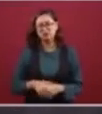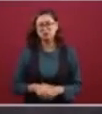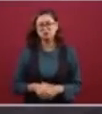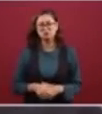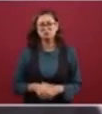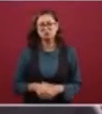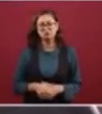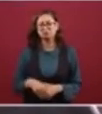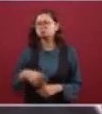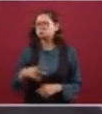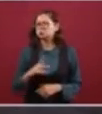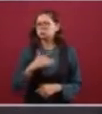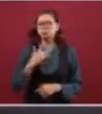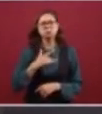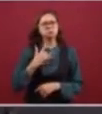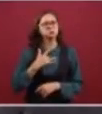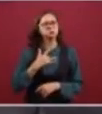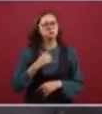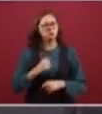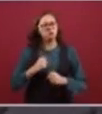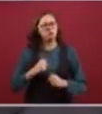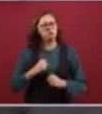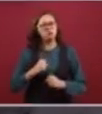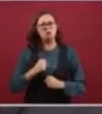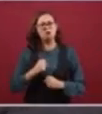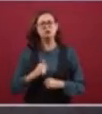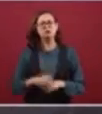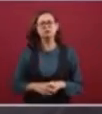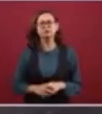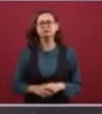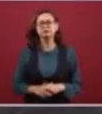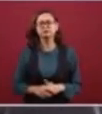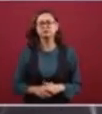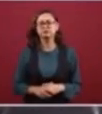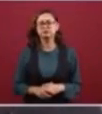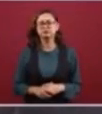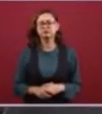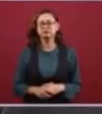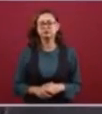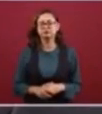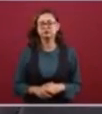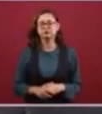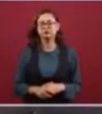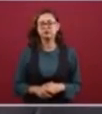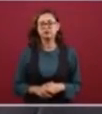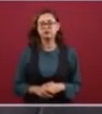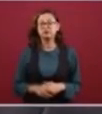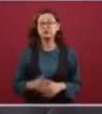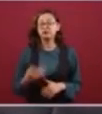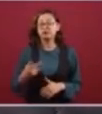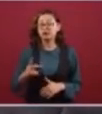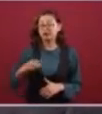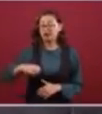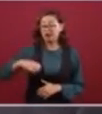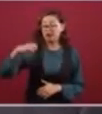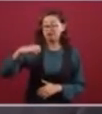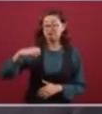pero me siento muy fuerte y este la edad ayuda